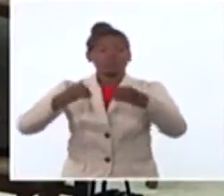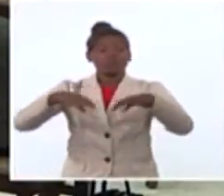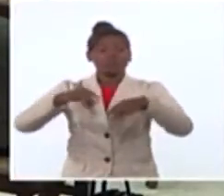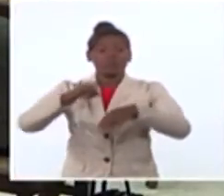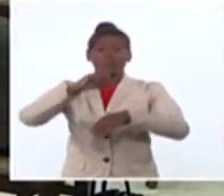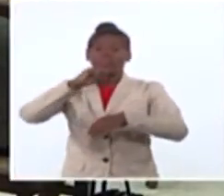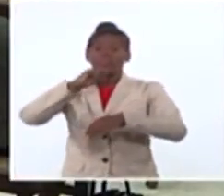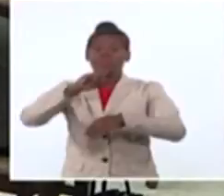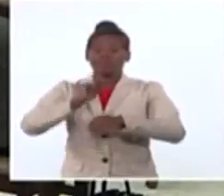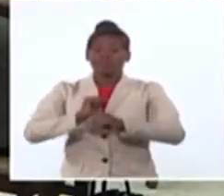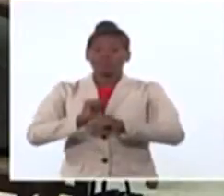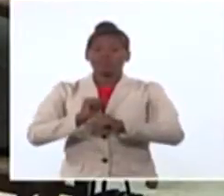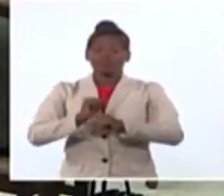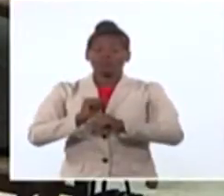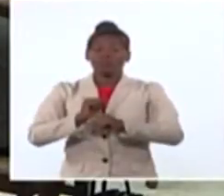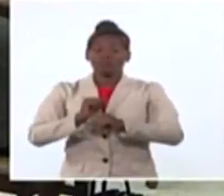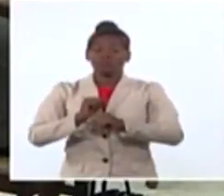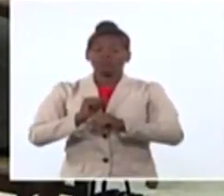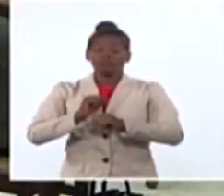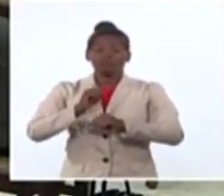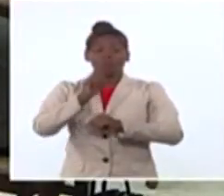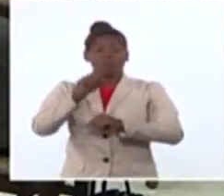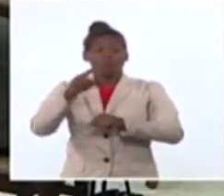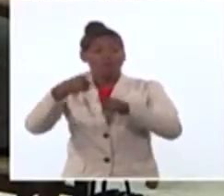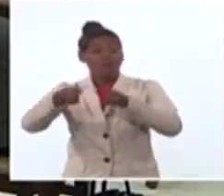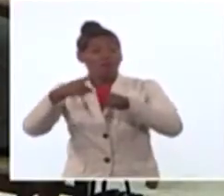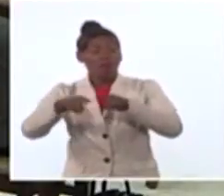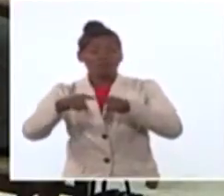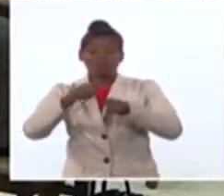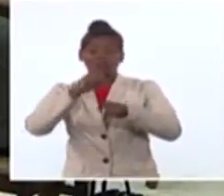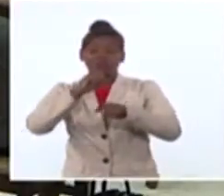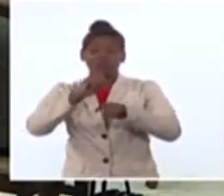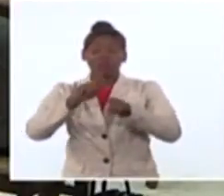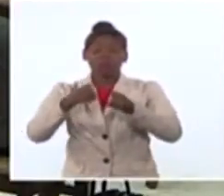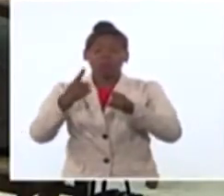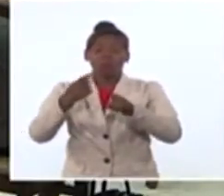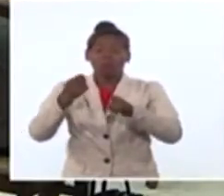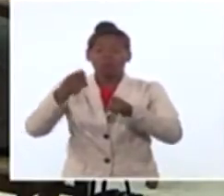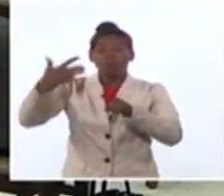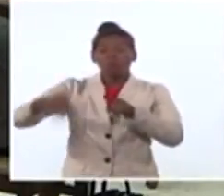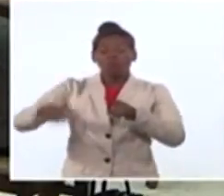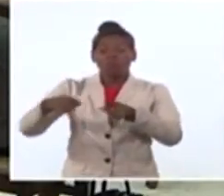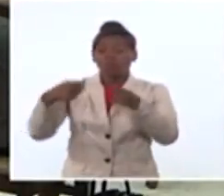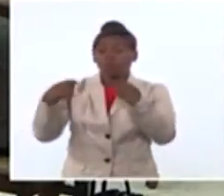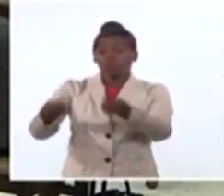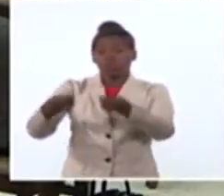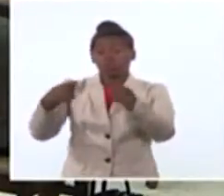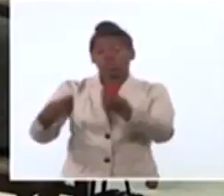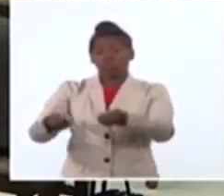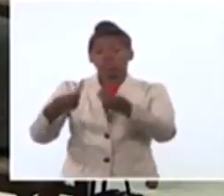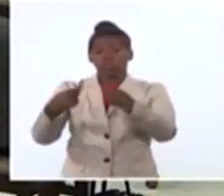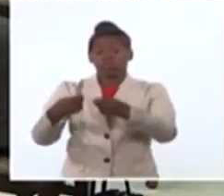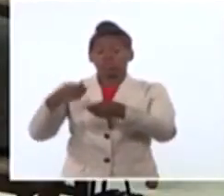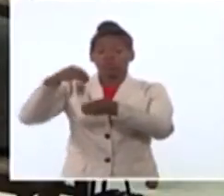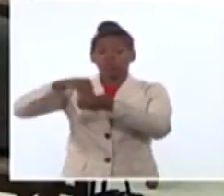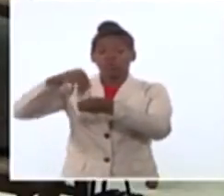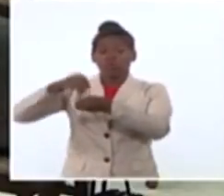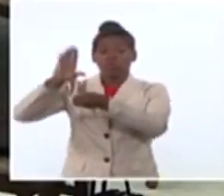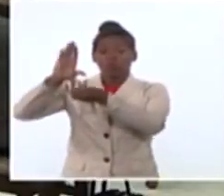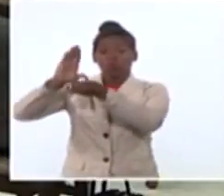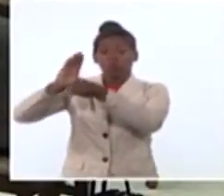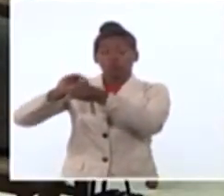internacional en nuestros ingresos externos y también de nuestras